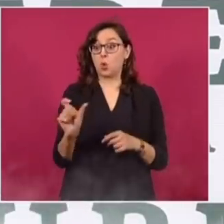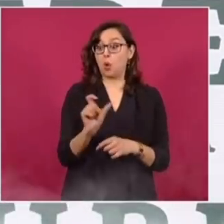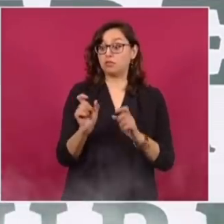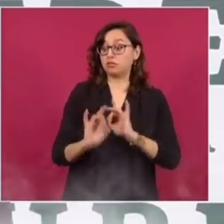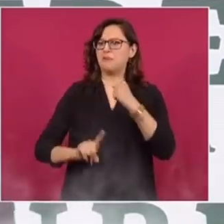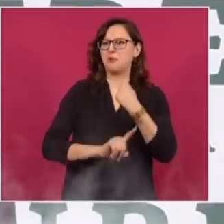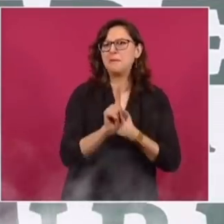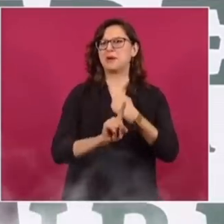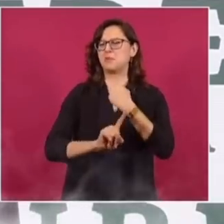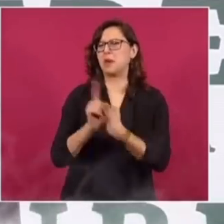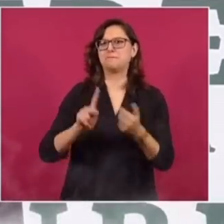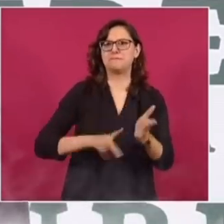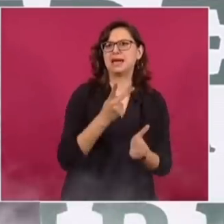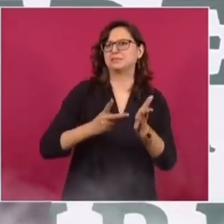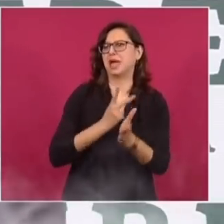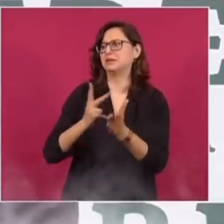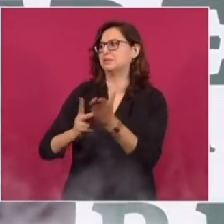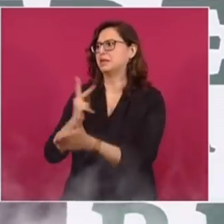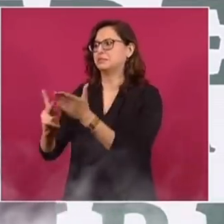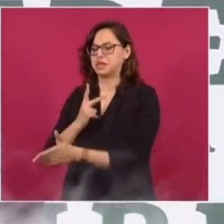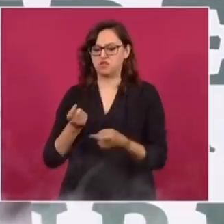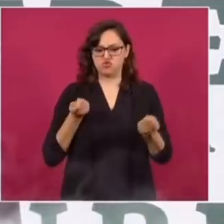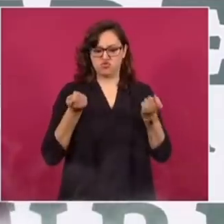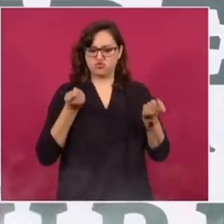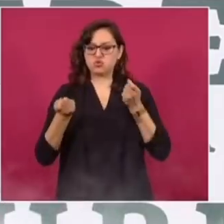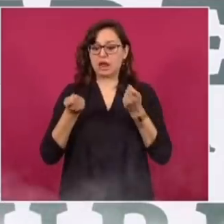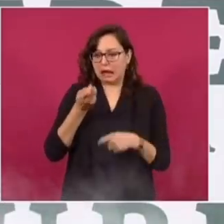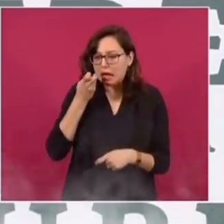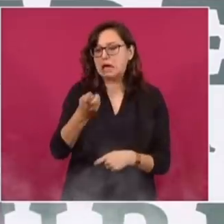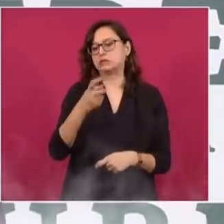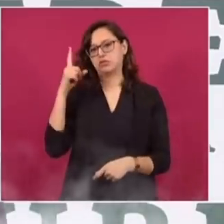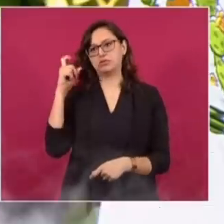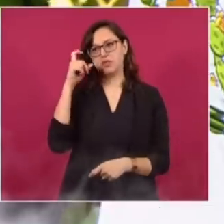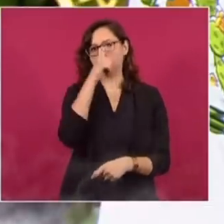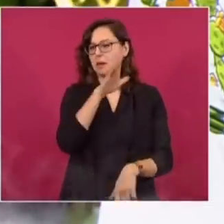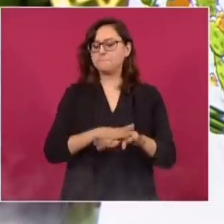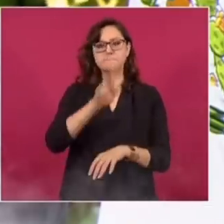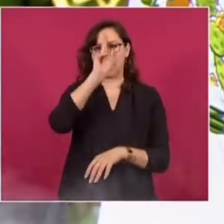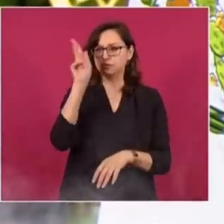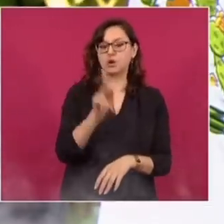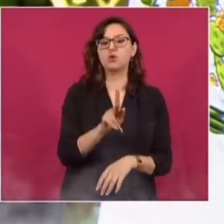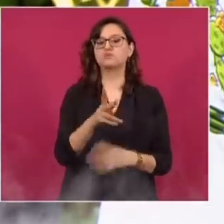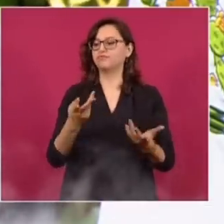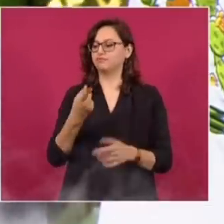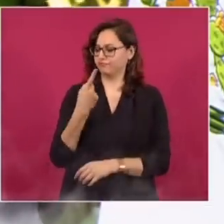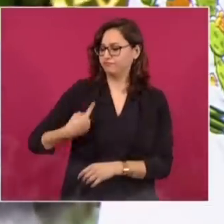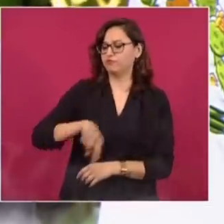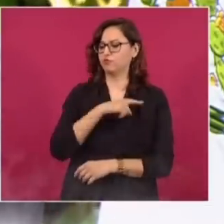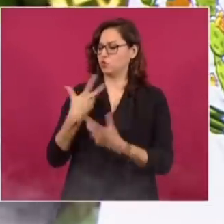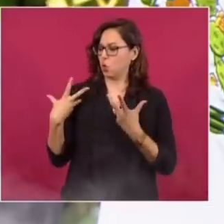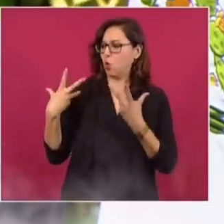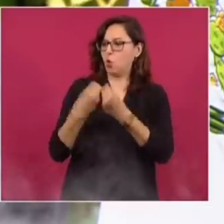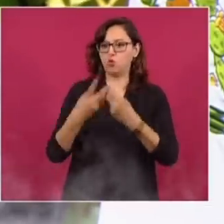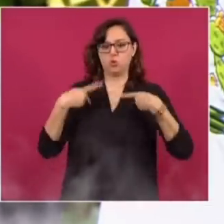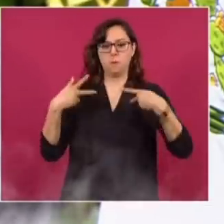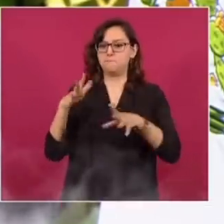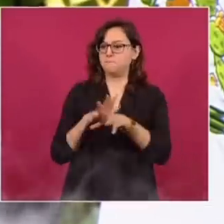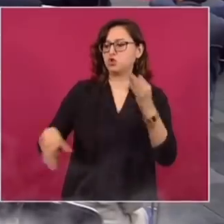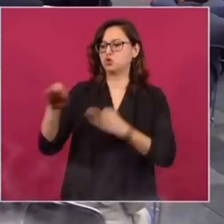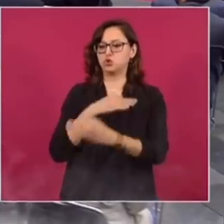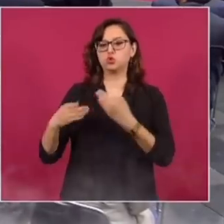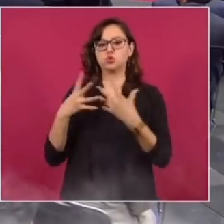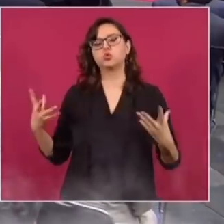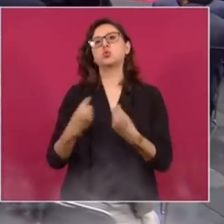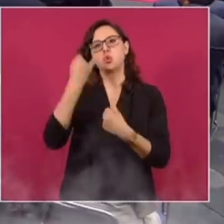periodos de adversidad y nosotros porque ésta ha sido y seguirá siendo una labor de todo un pueblo hemos demostrado con nuestro bendito